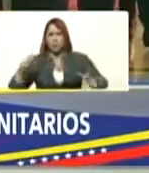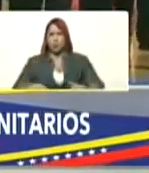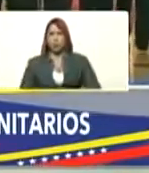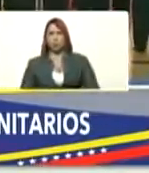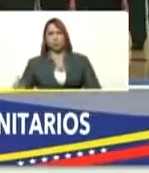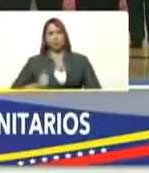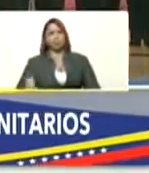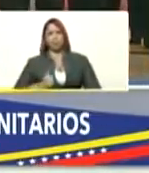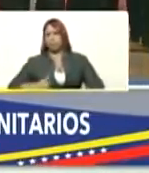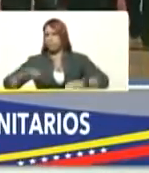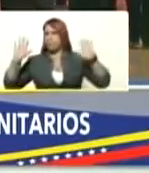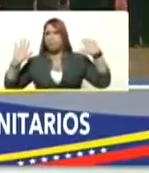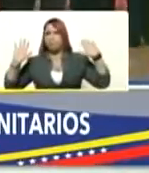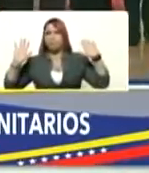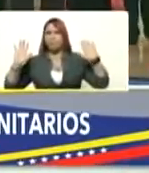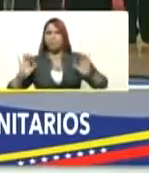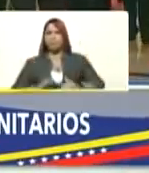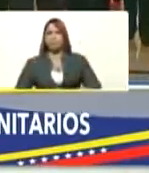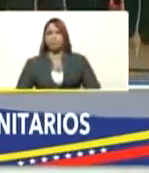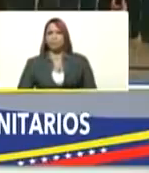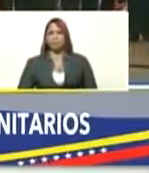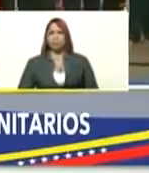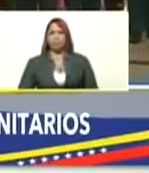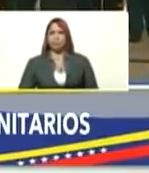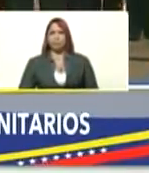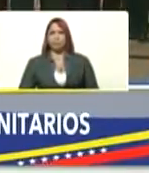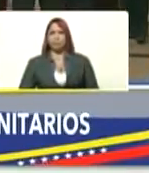Estén donde estén.